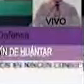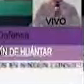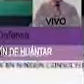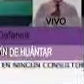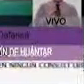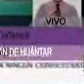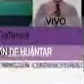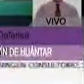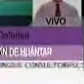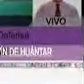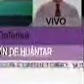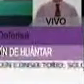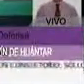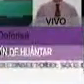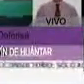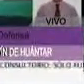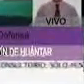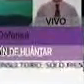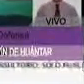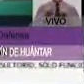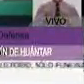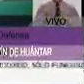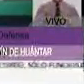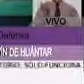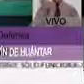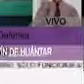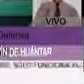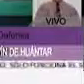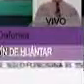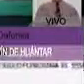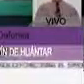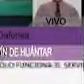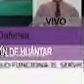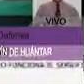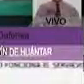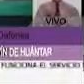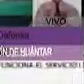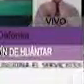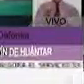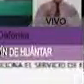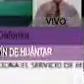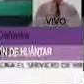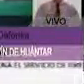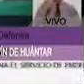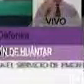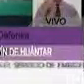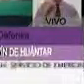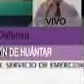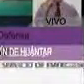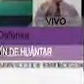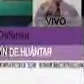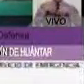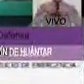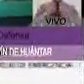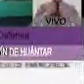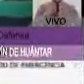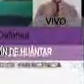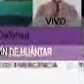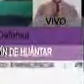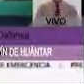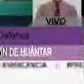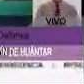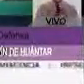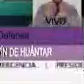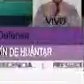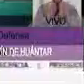año. Y en ese entonces el presidente del Poder Judicial reconoció de la existencia